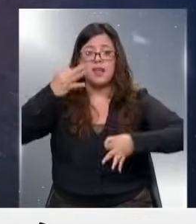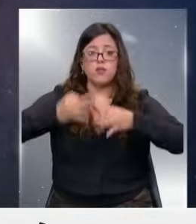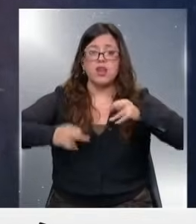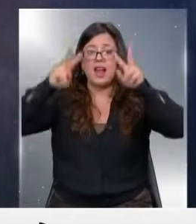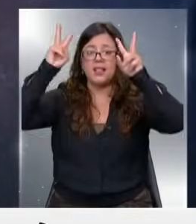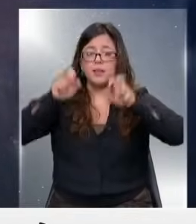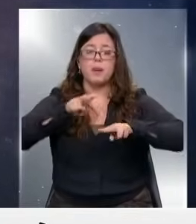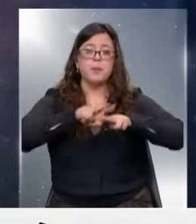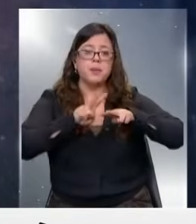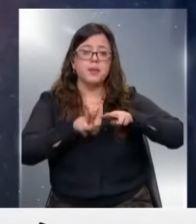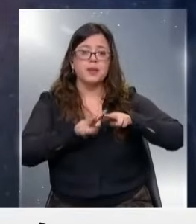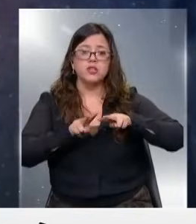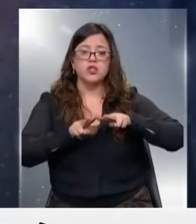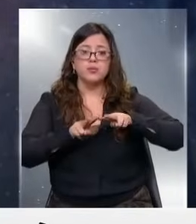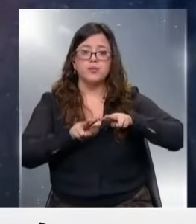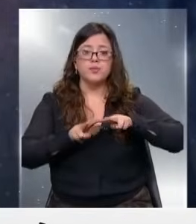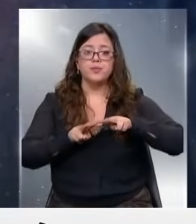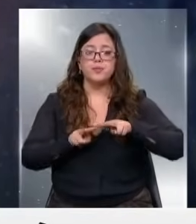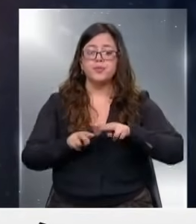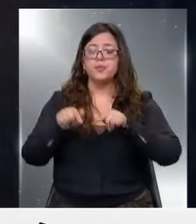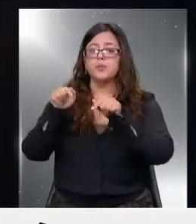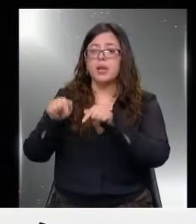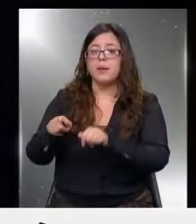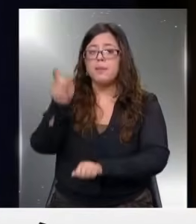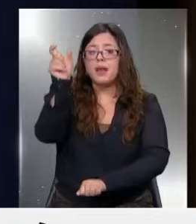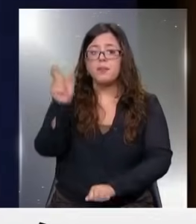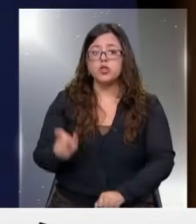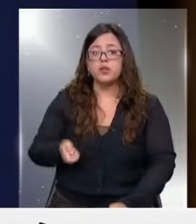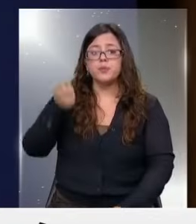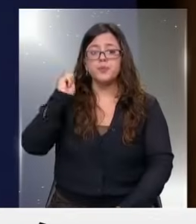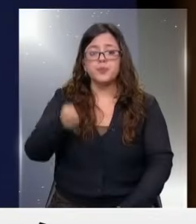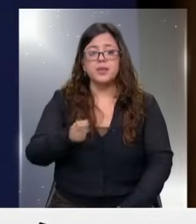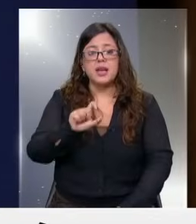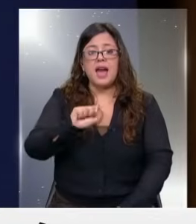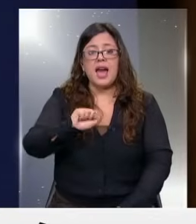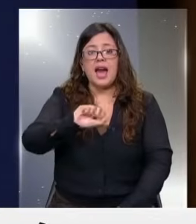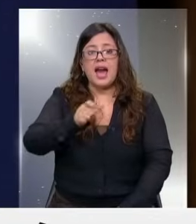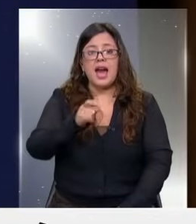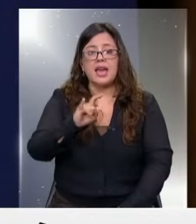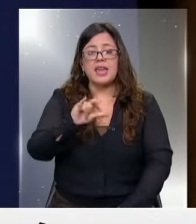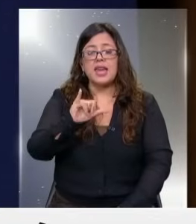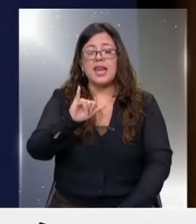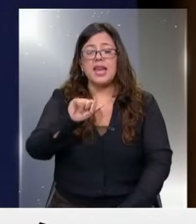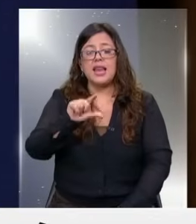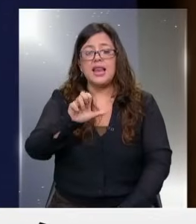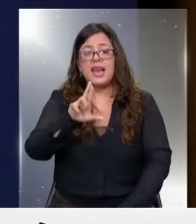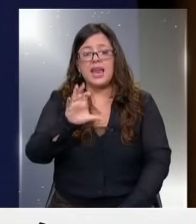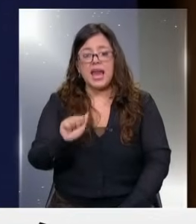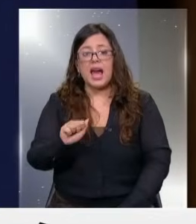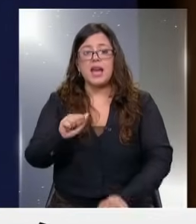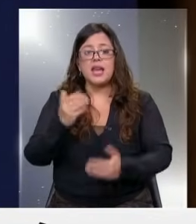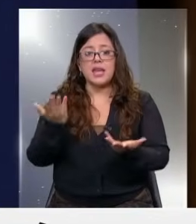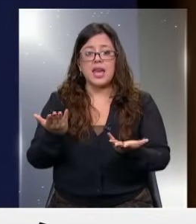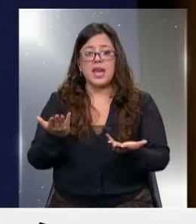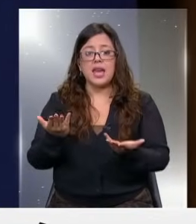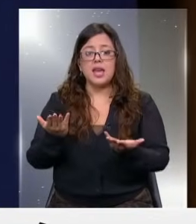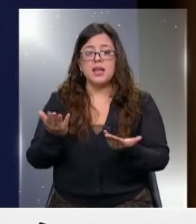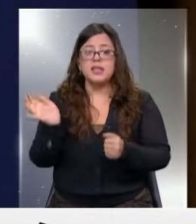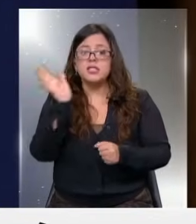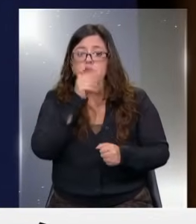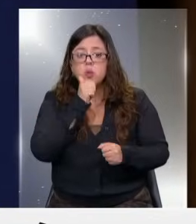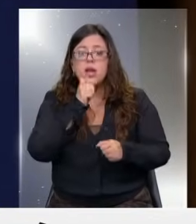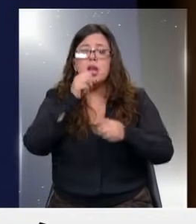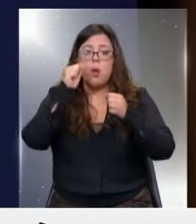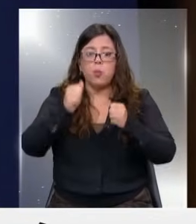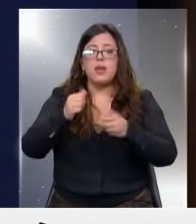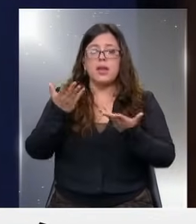de preparación de juicio. Si el diputado Aguilera Sangüesa no puede hacer audiencia, se puede ejecutar una orden de